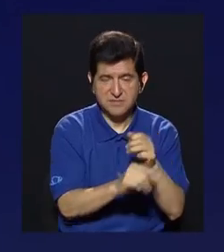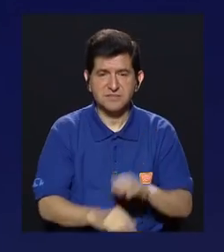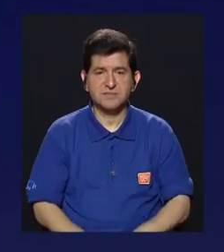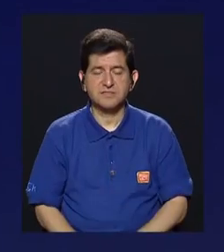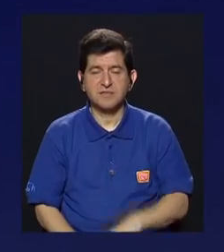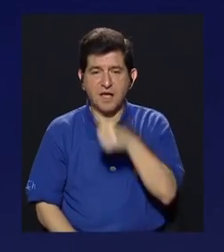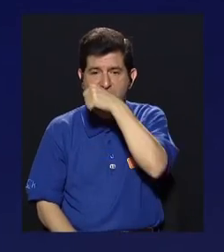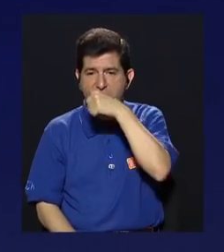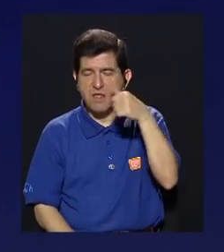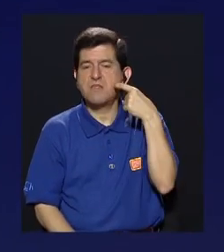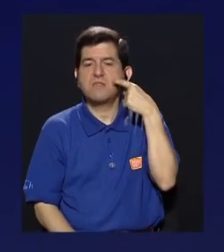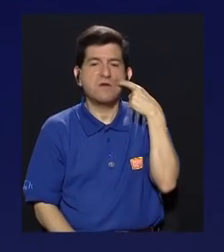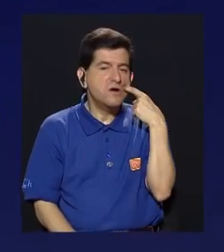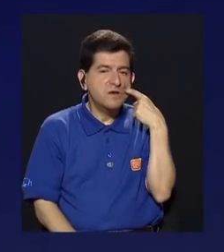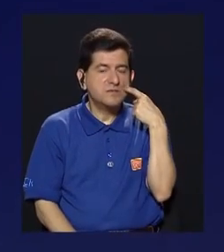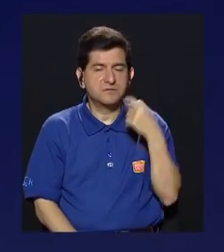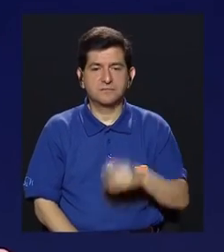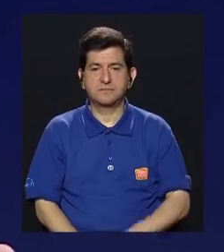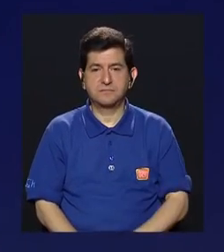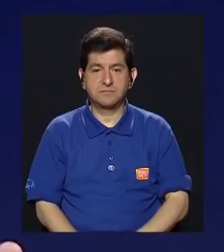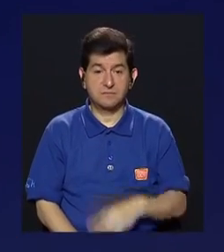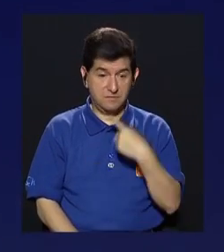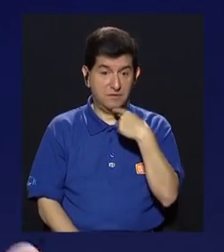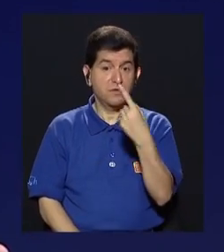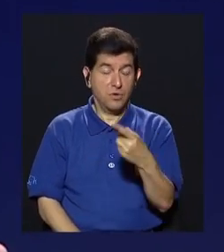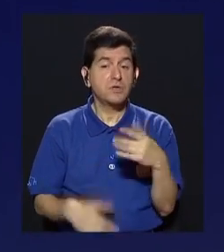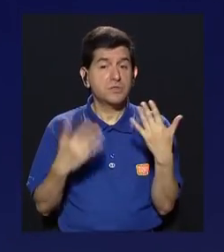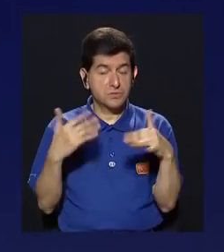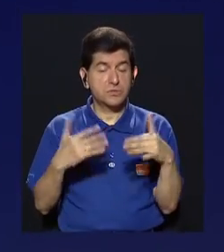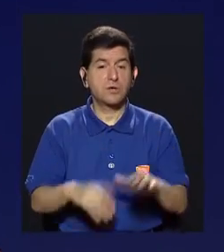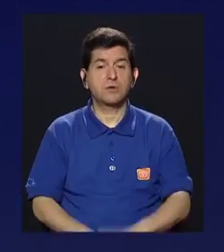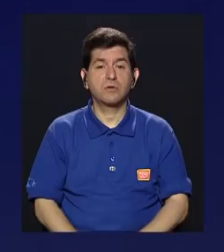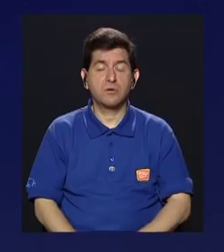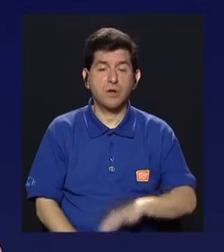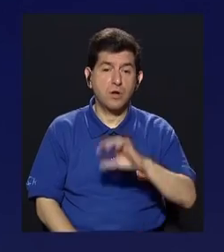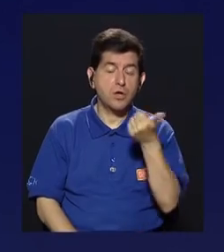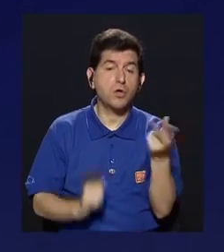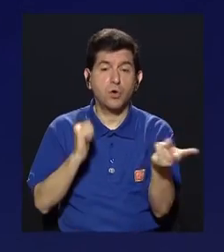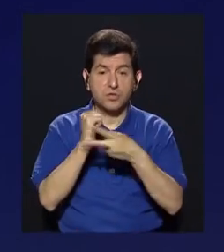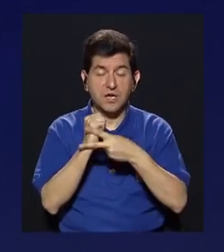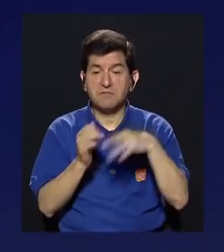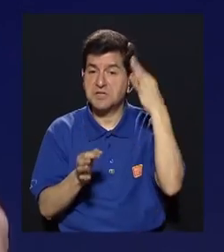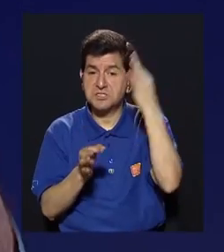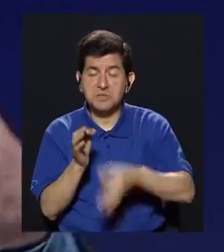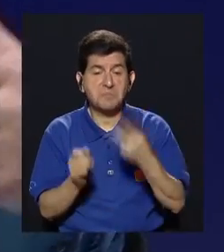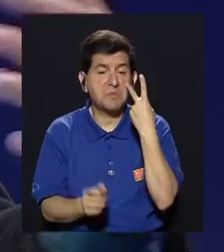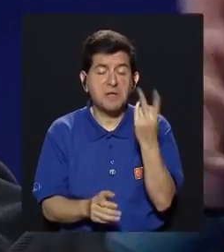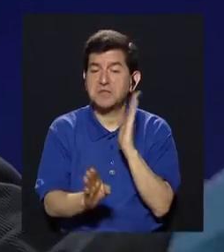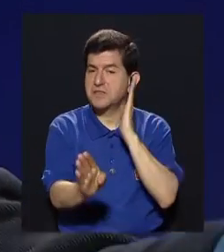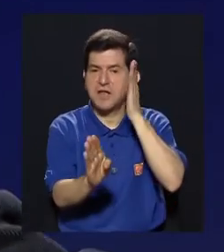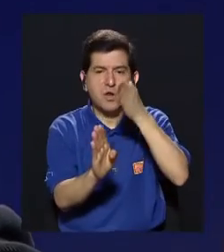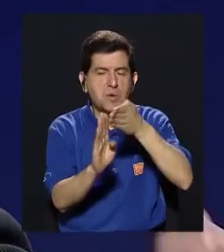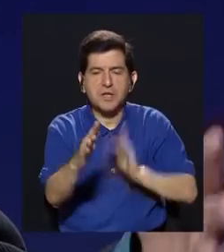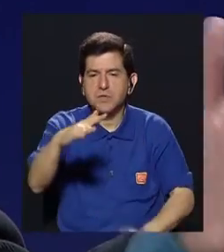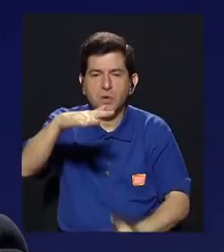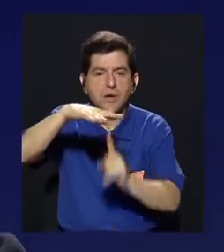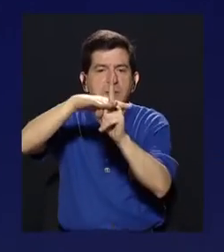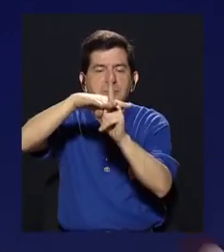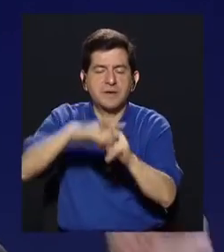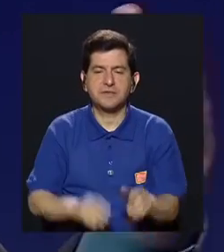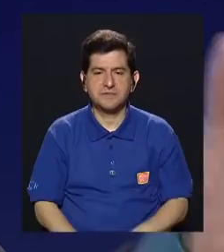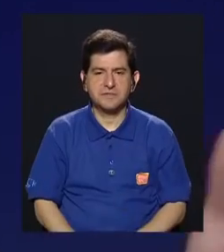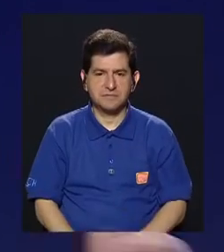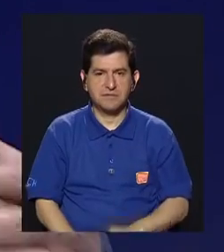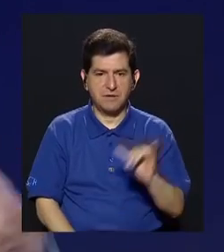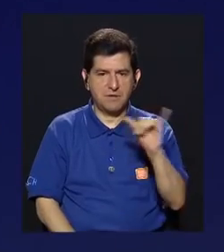vemos la drogadicción ellos mencionan mucho y en otros en otras ocasiones simplemente lo vemos ahí presente